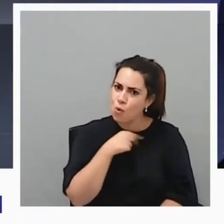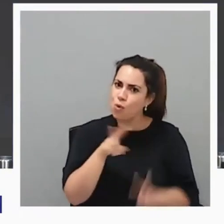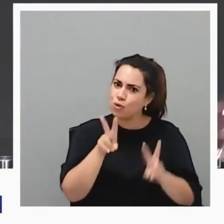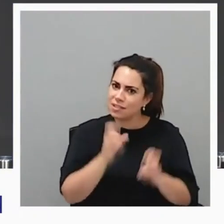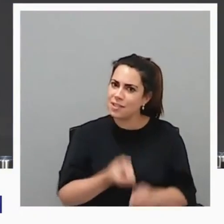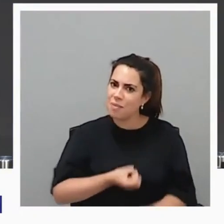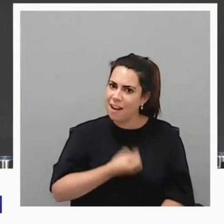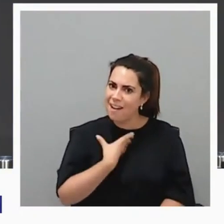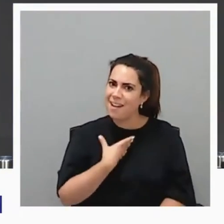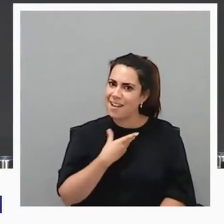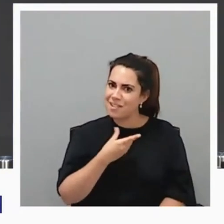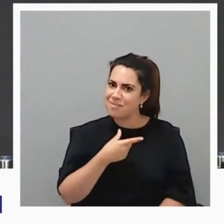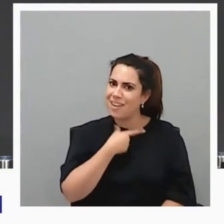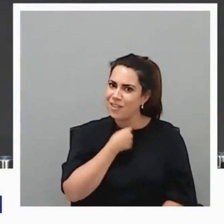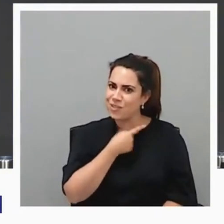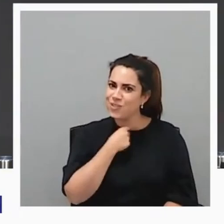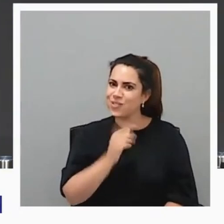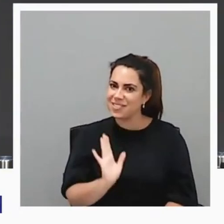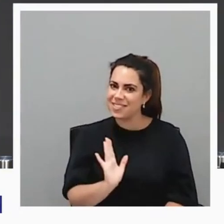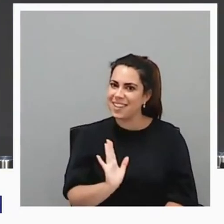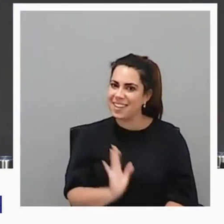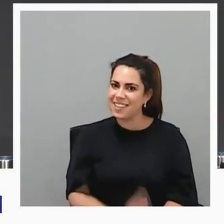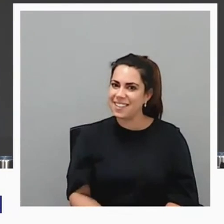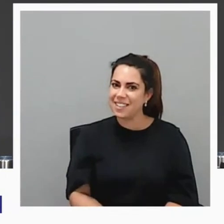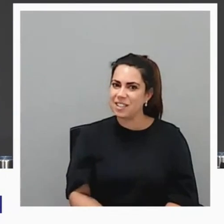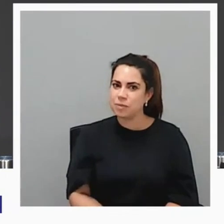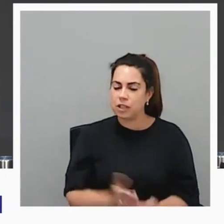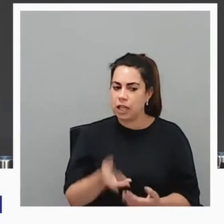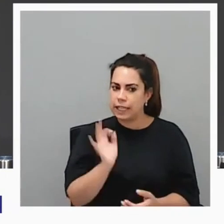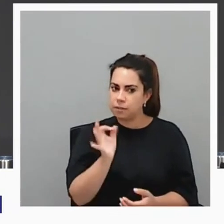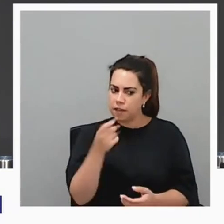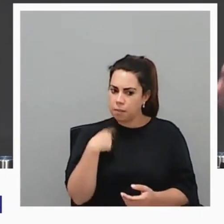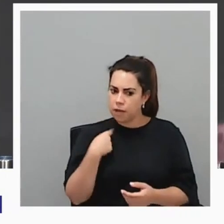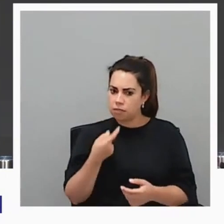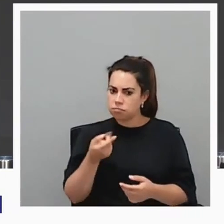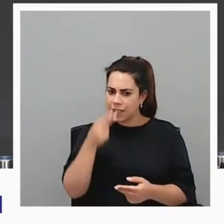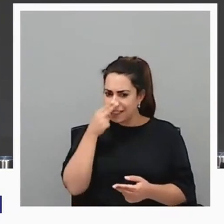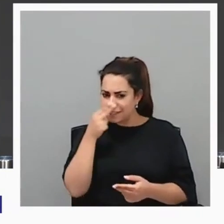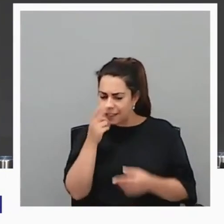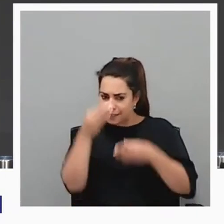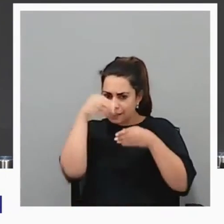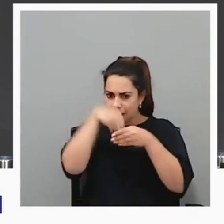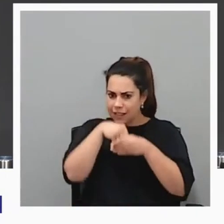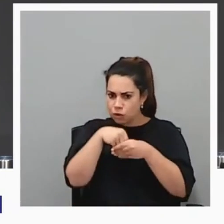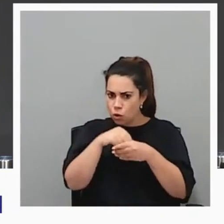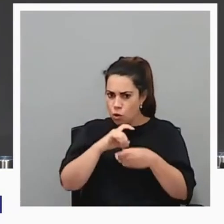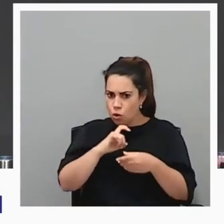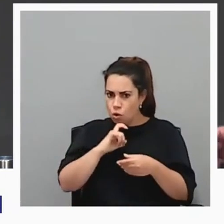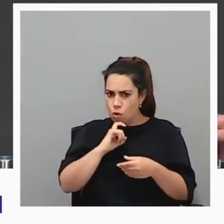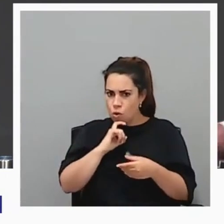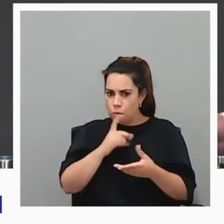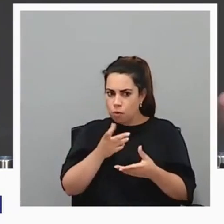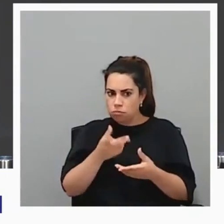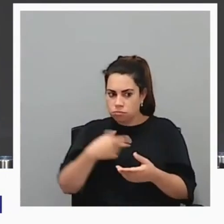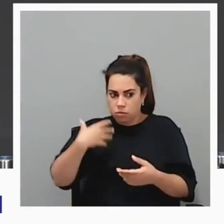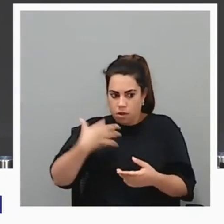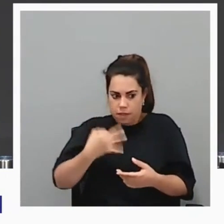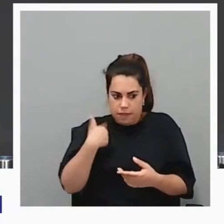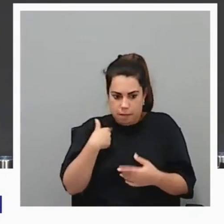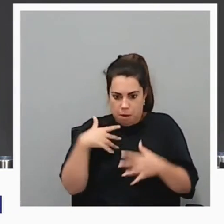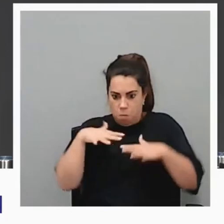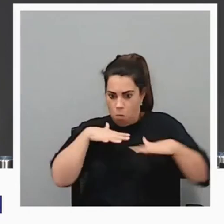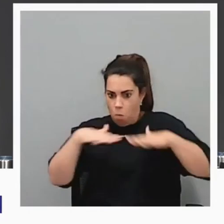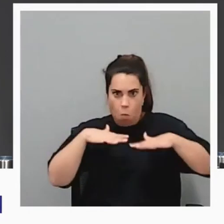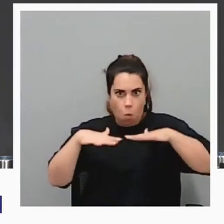para tener esa inquietud, precisamente hay que o ser o estar inquieto. Sí.